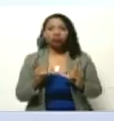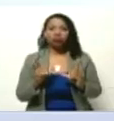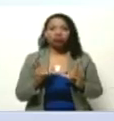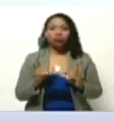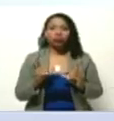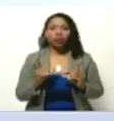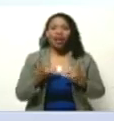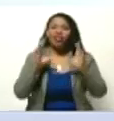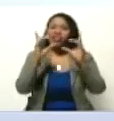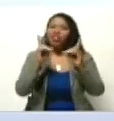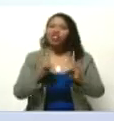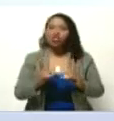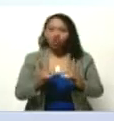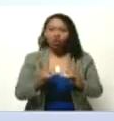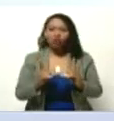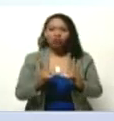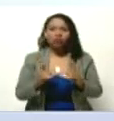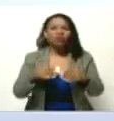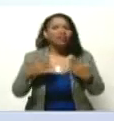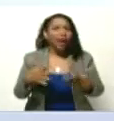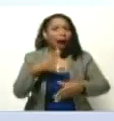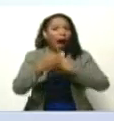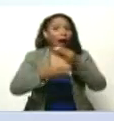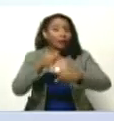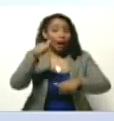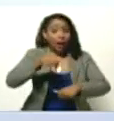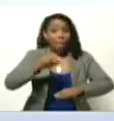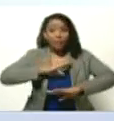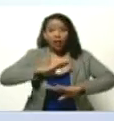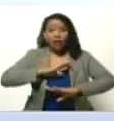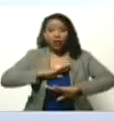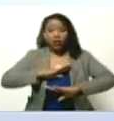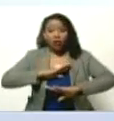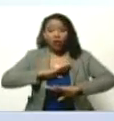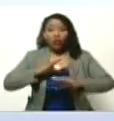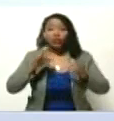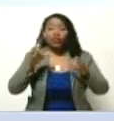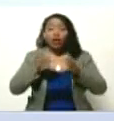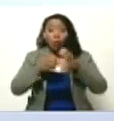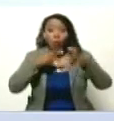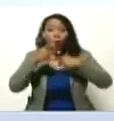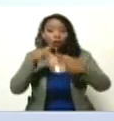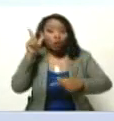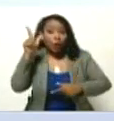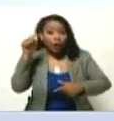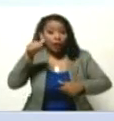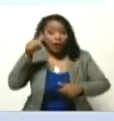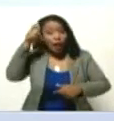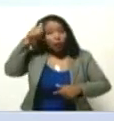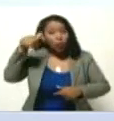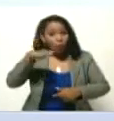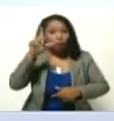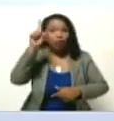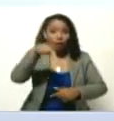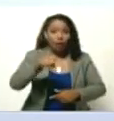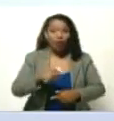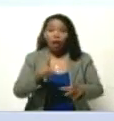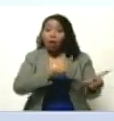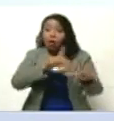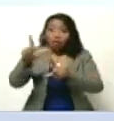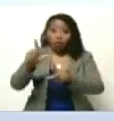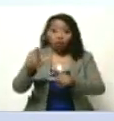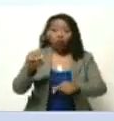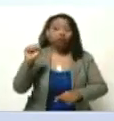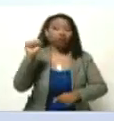de las decisiones que se toman en beneficio del partido y de nuestro pueblo. ¿Listos? Claro,